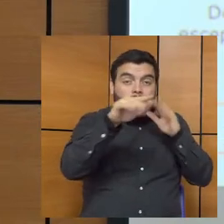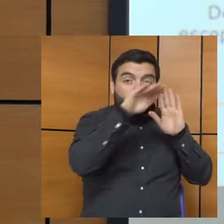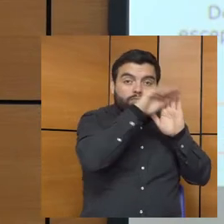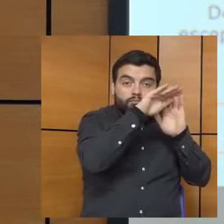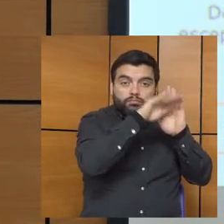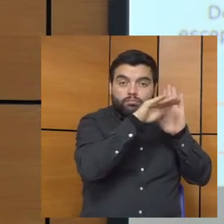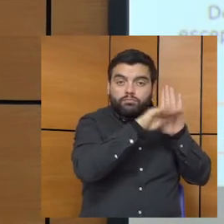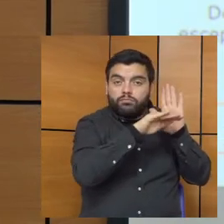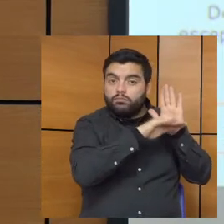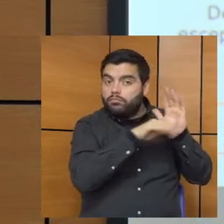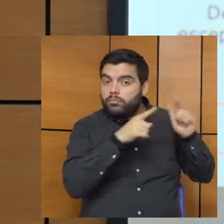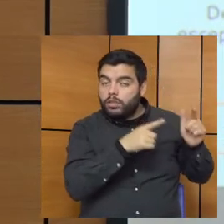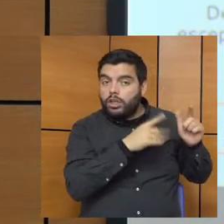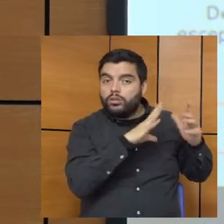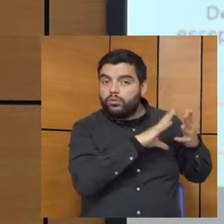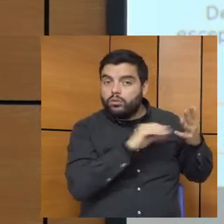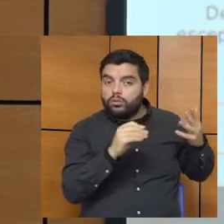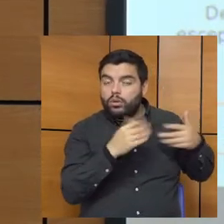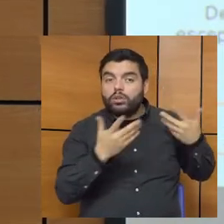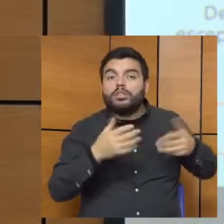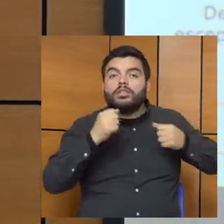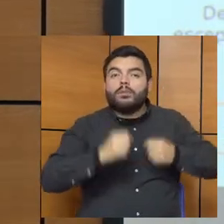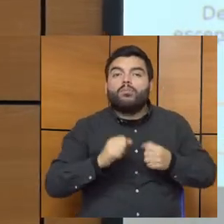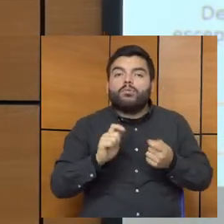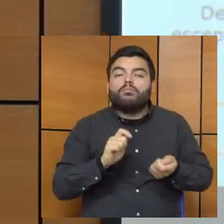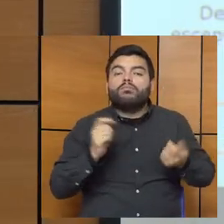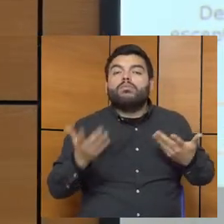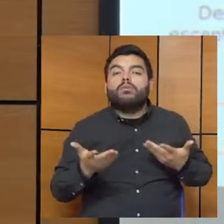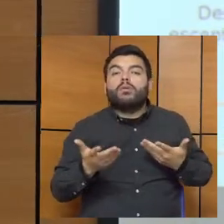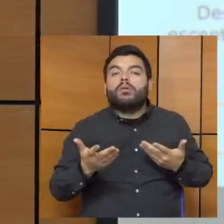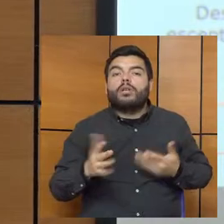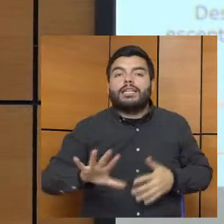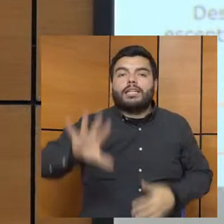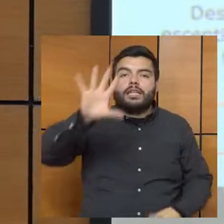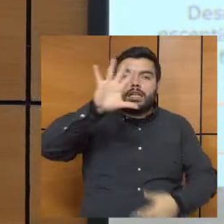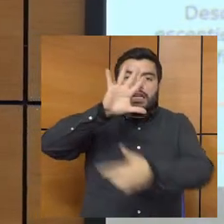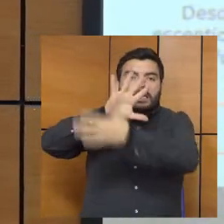puede modelar en